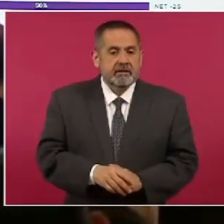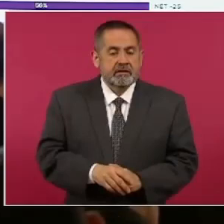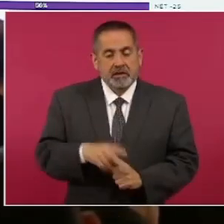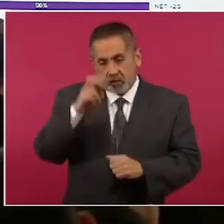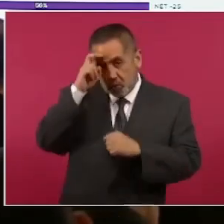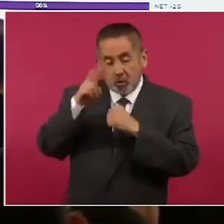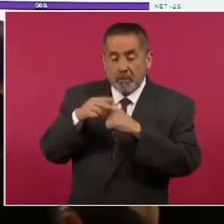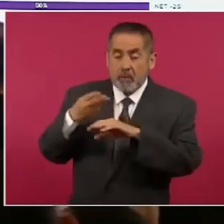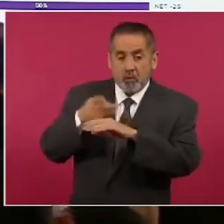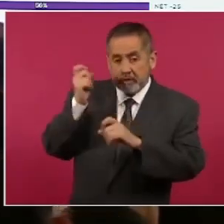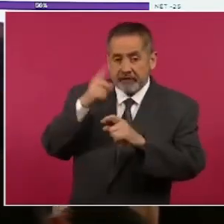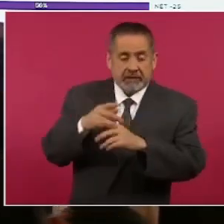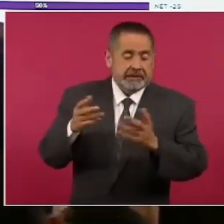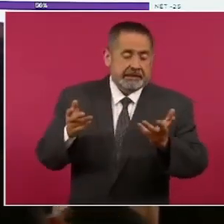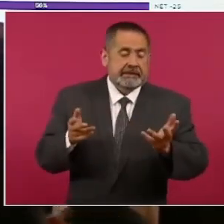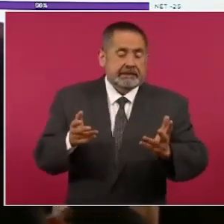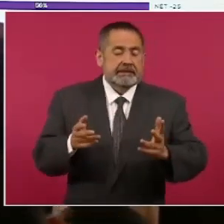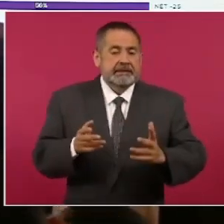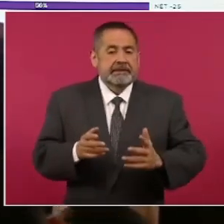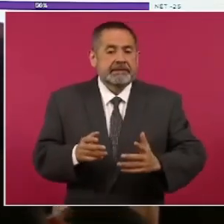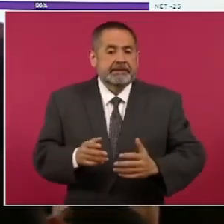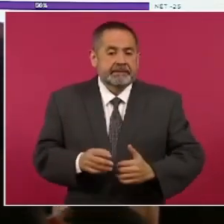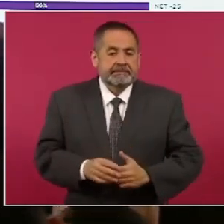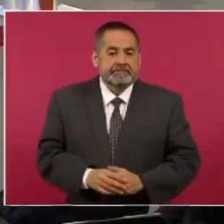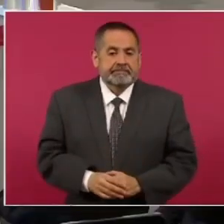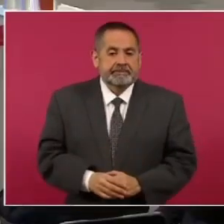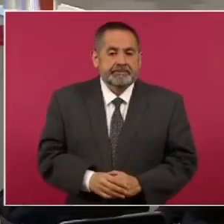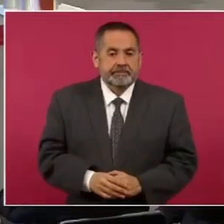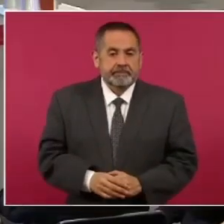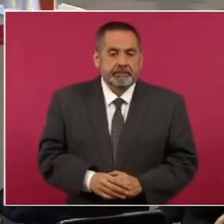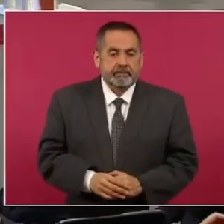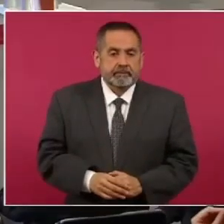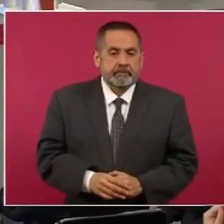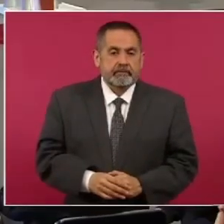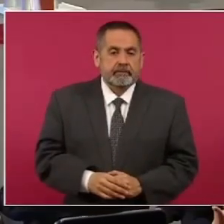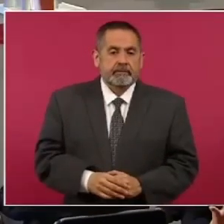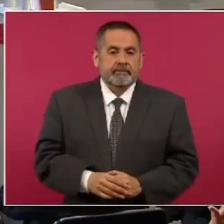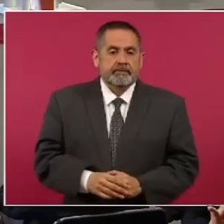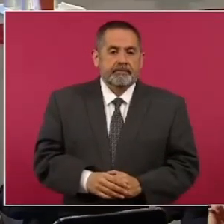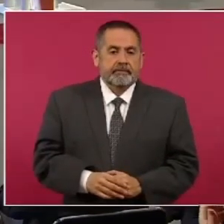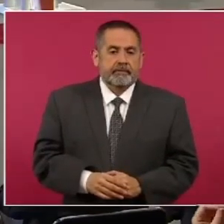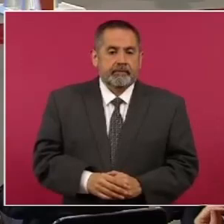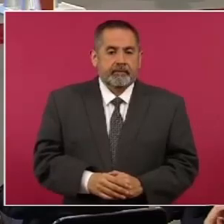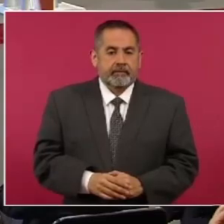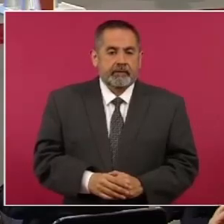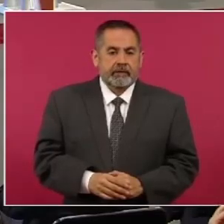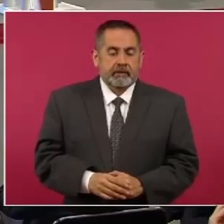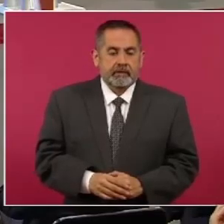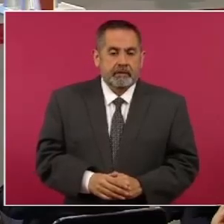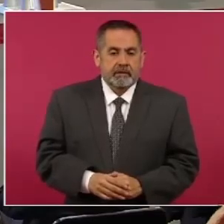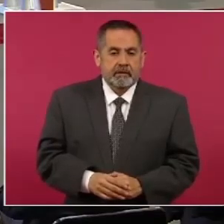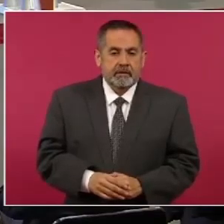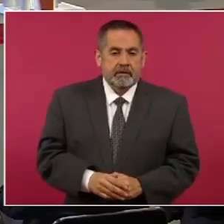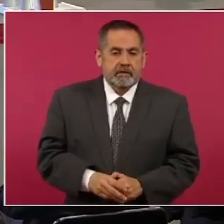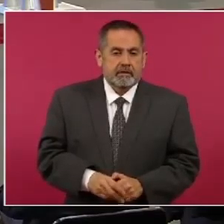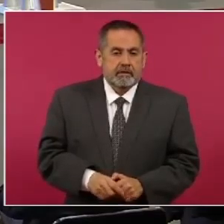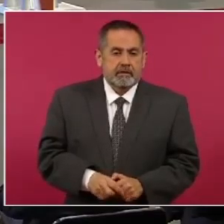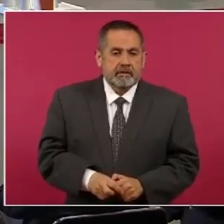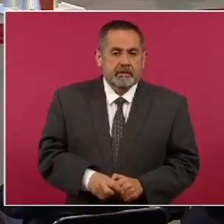Europa. Y adelante, a ver si se puede ver lo